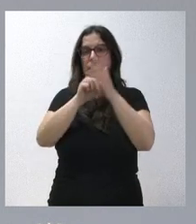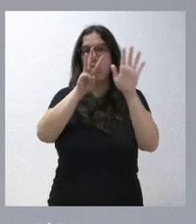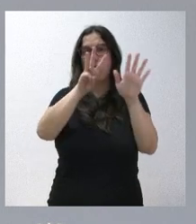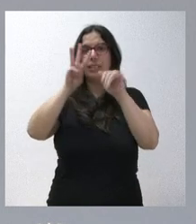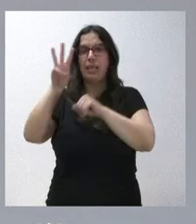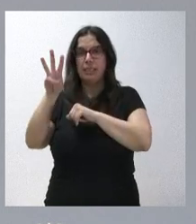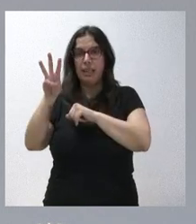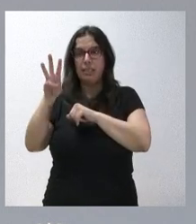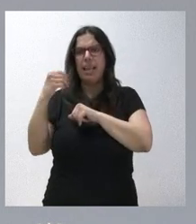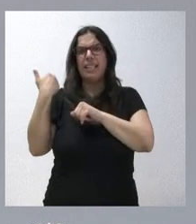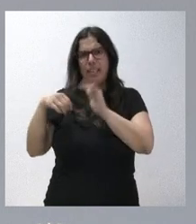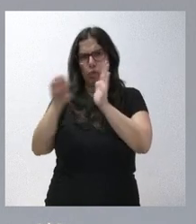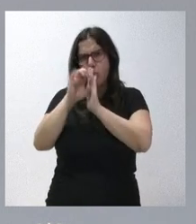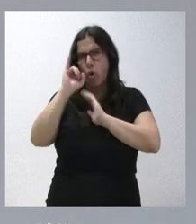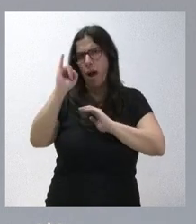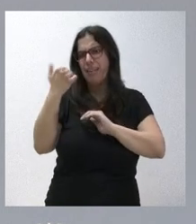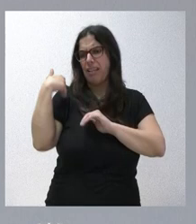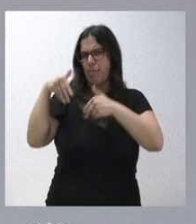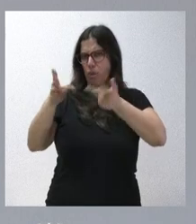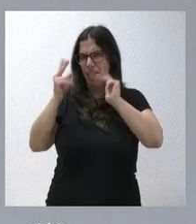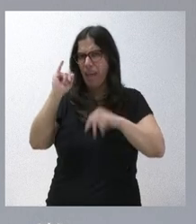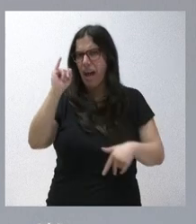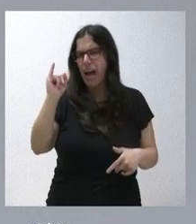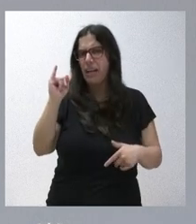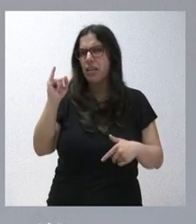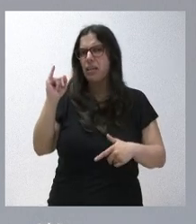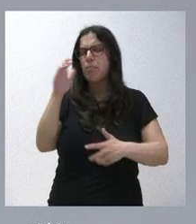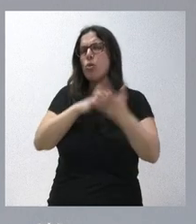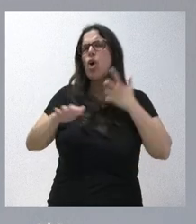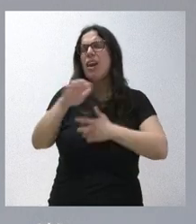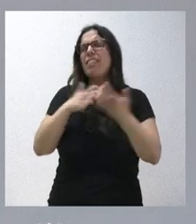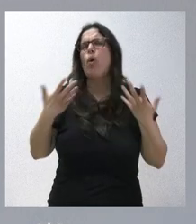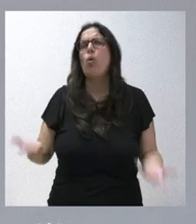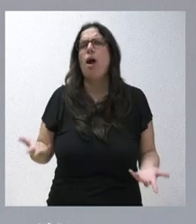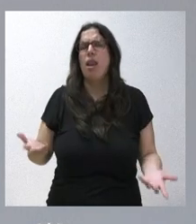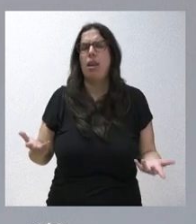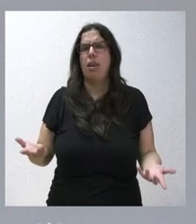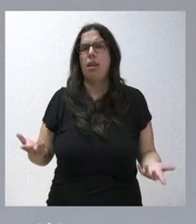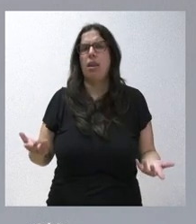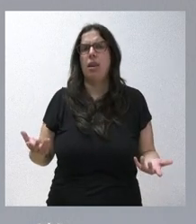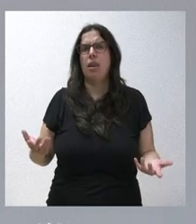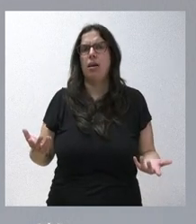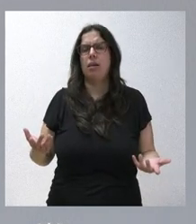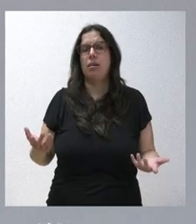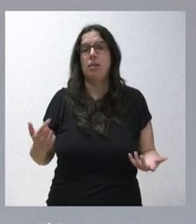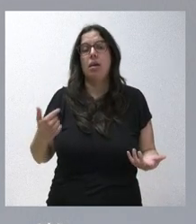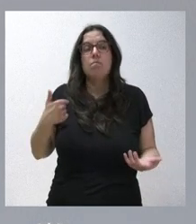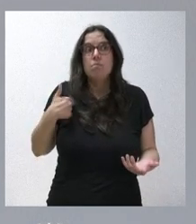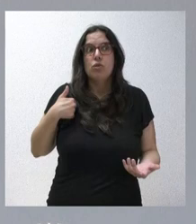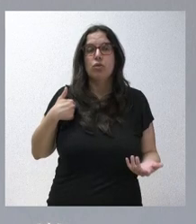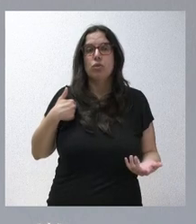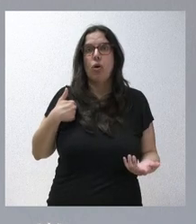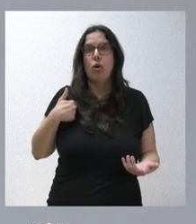bajo la vigencia actual de la Constitución y si esta no les ha protegido yo no negaría En ningún caso la validez